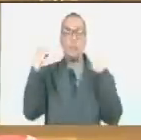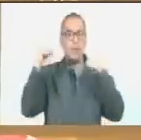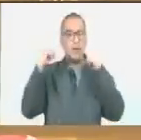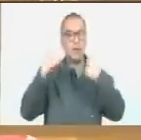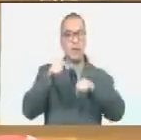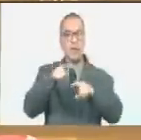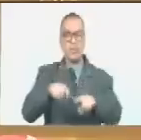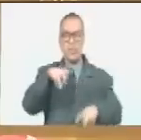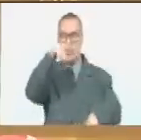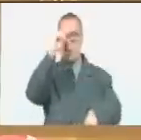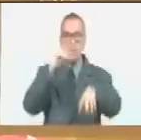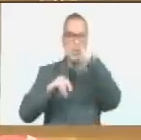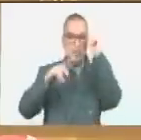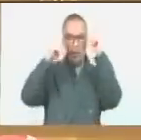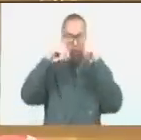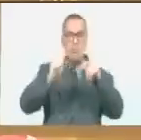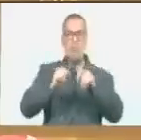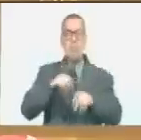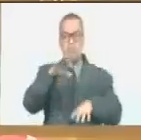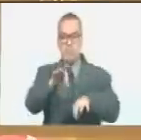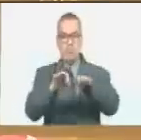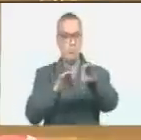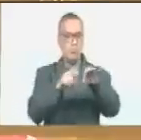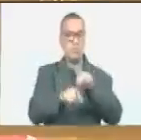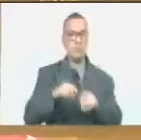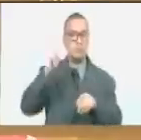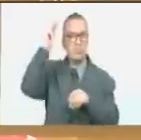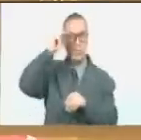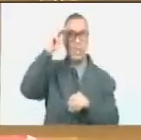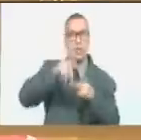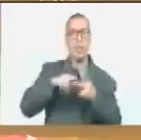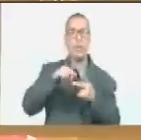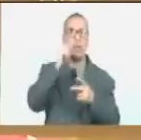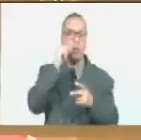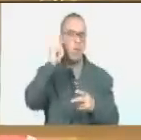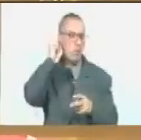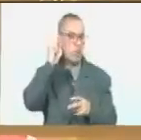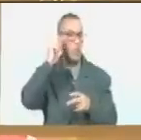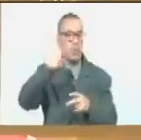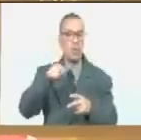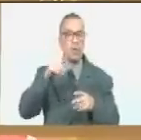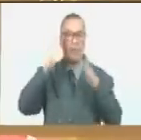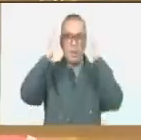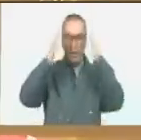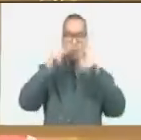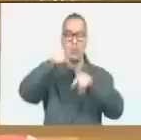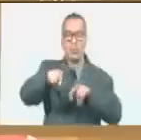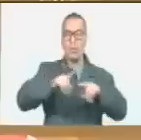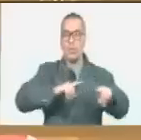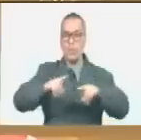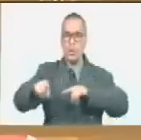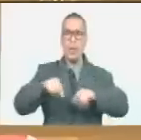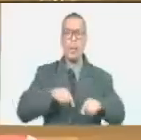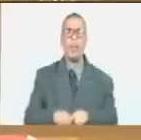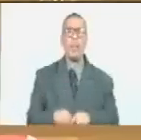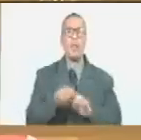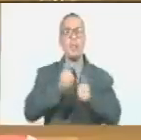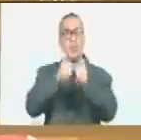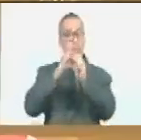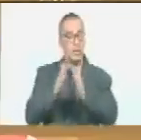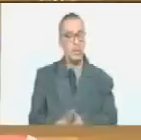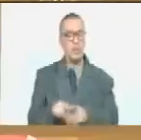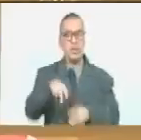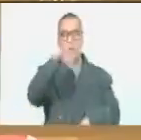y se profesionalizan en el ajedrez, maestros y maestras, instructores e instructoras,